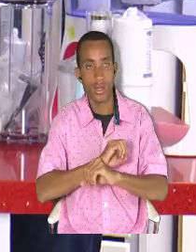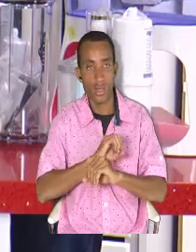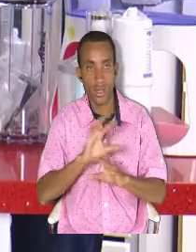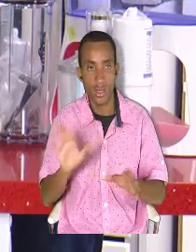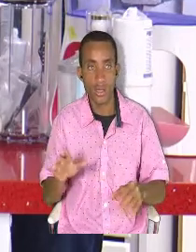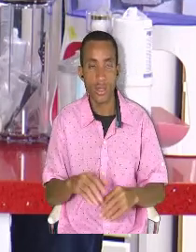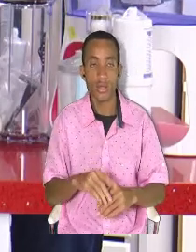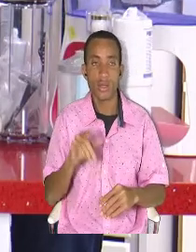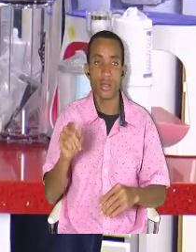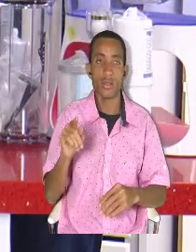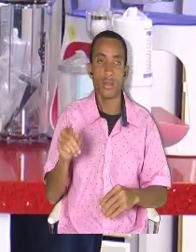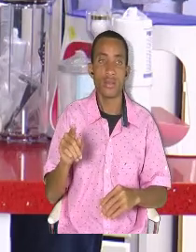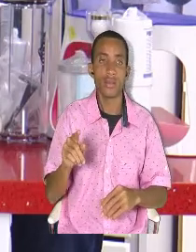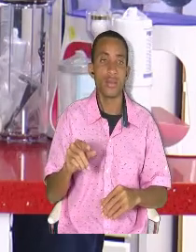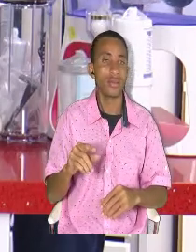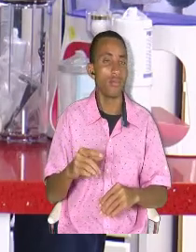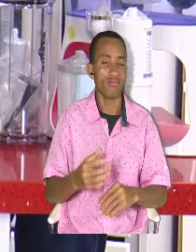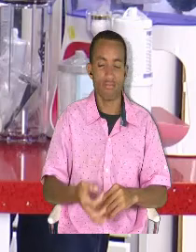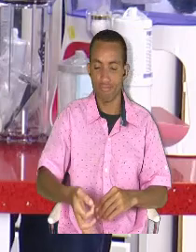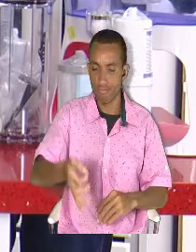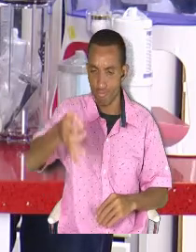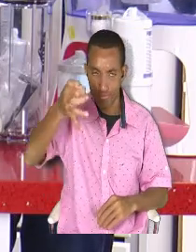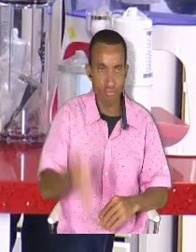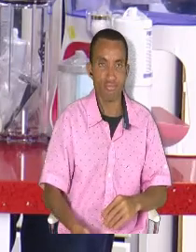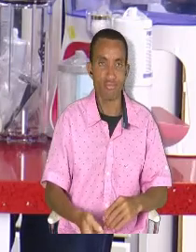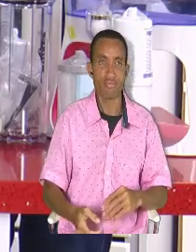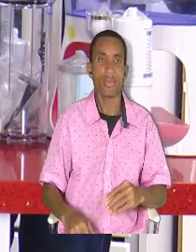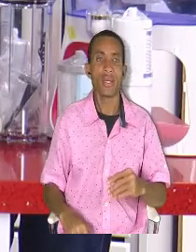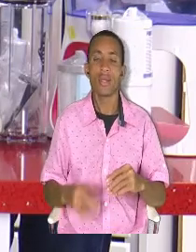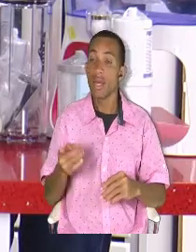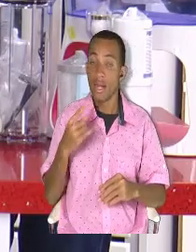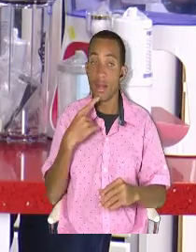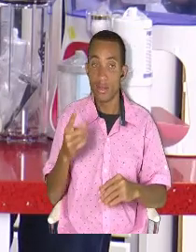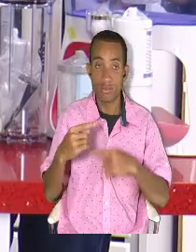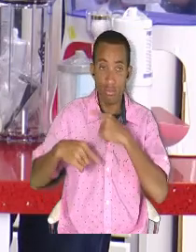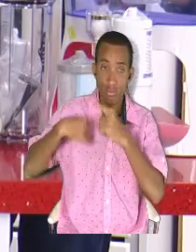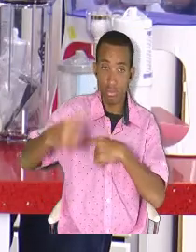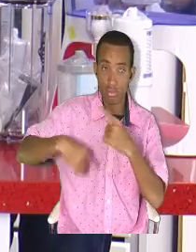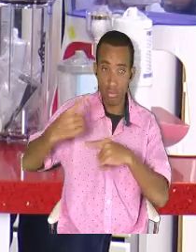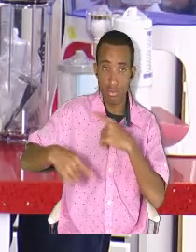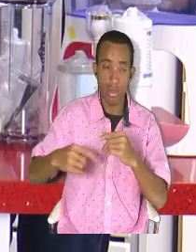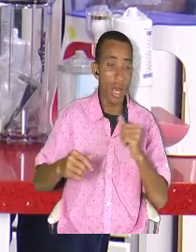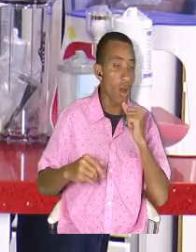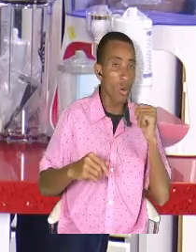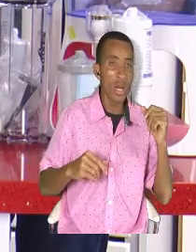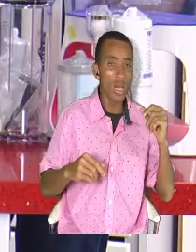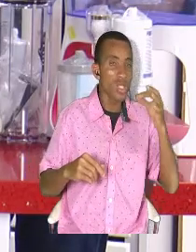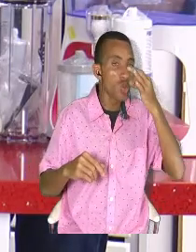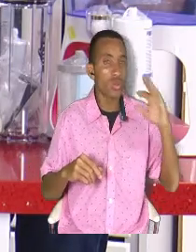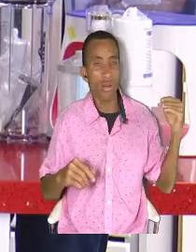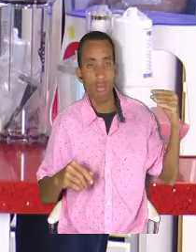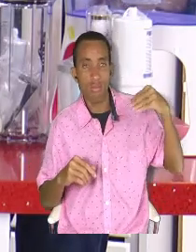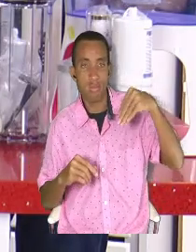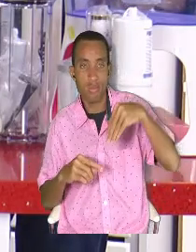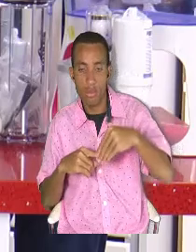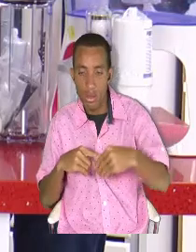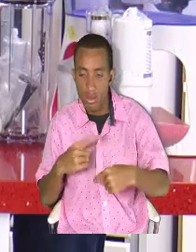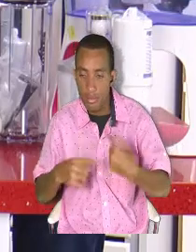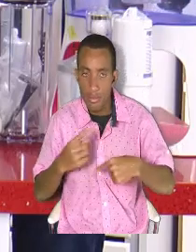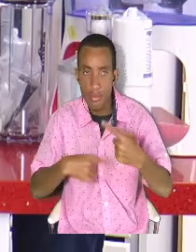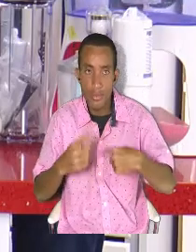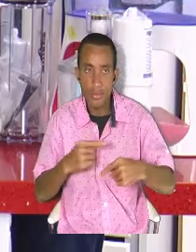filtro, ese lo garantiza uno totalmente. O sea, es un filtro que usted le dice al cliente, con este filtro usted va a tener totalidad de saneamiento en su